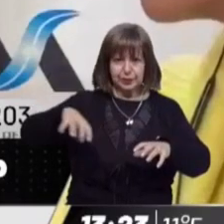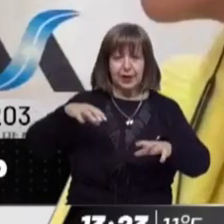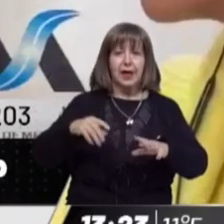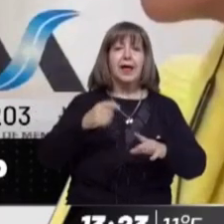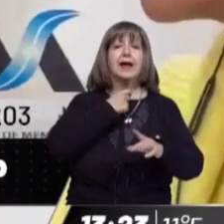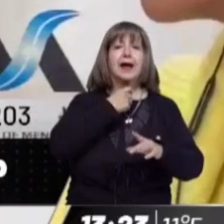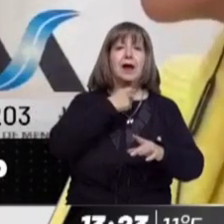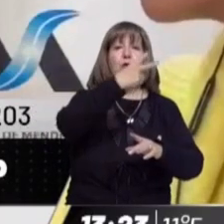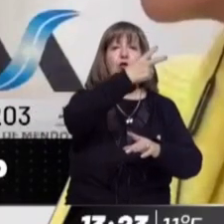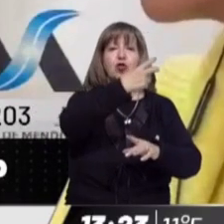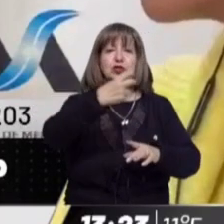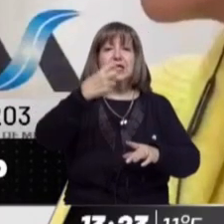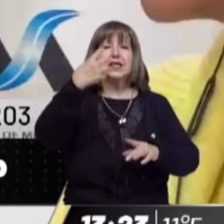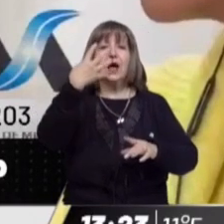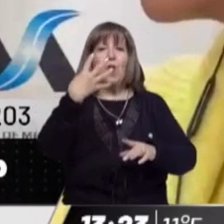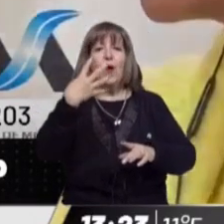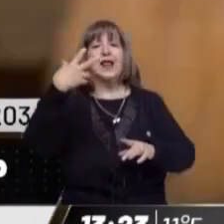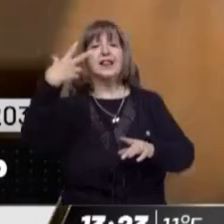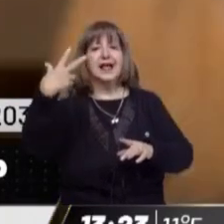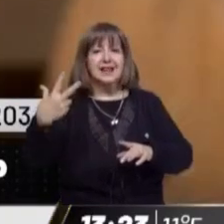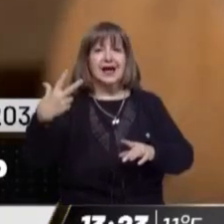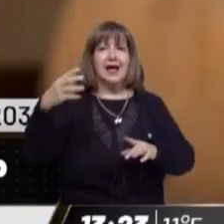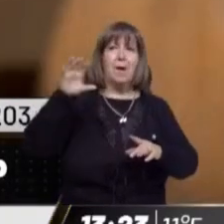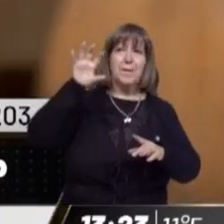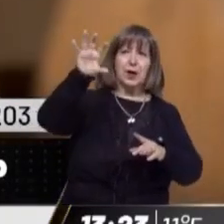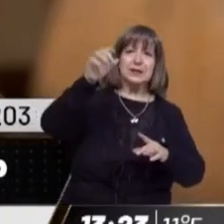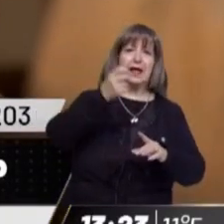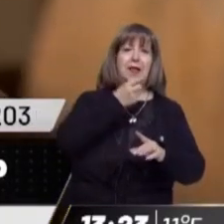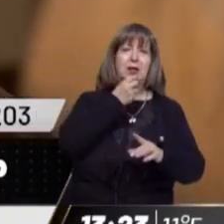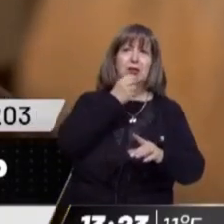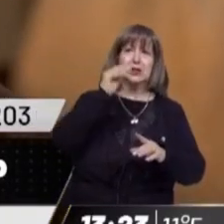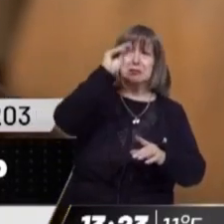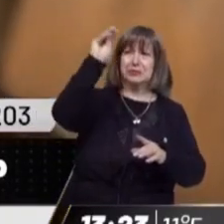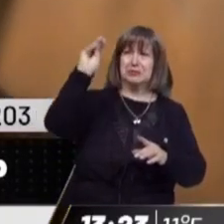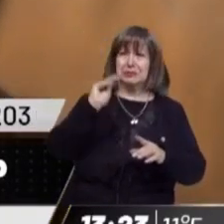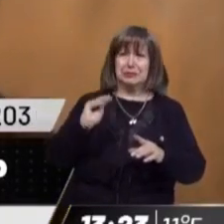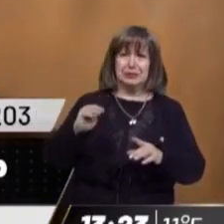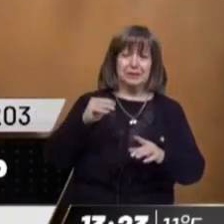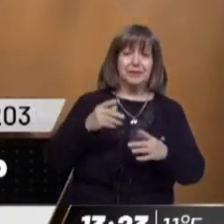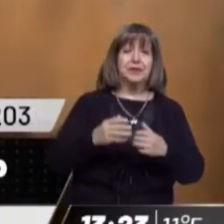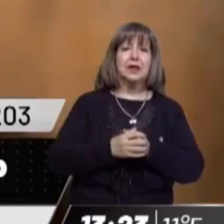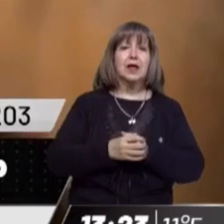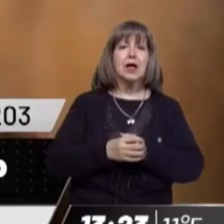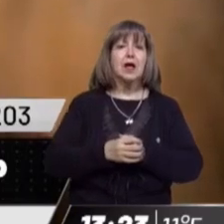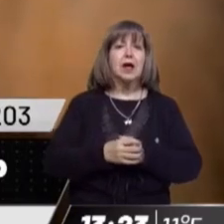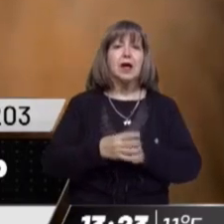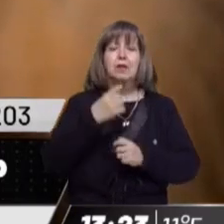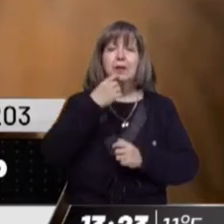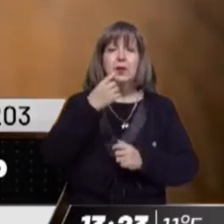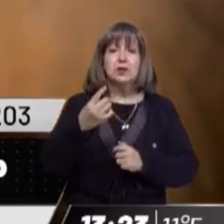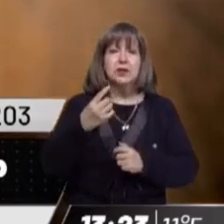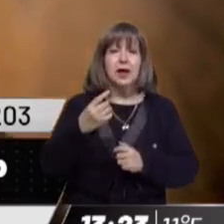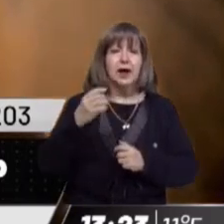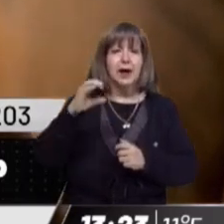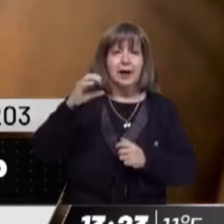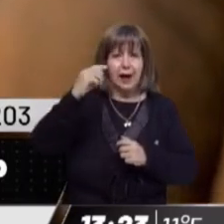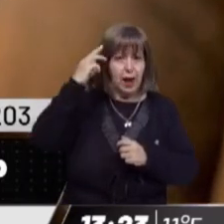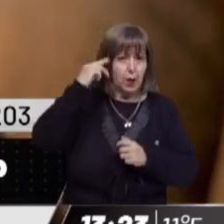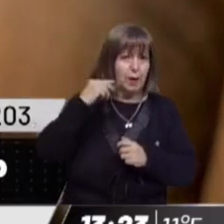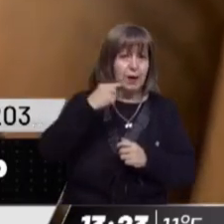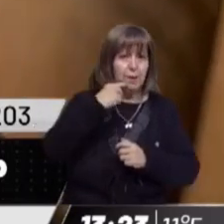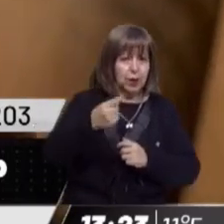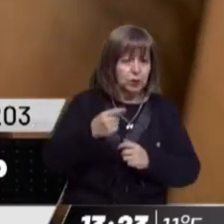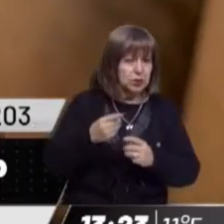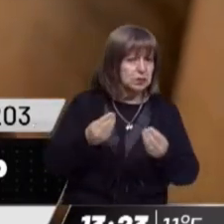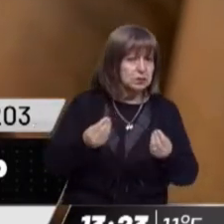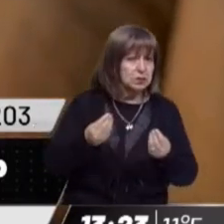a 243 cabinas en toda la provincia. Pero por otro lado, también estamos vivos para Canal 9, esto abre, por así decir, el